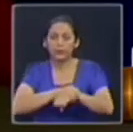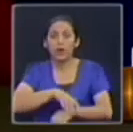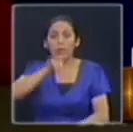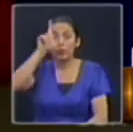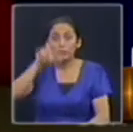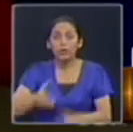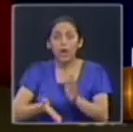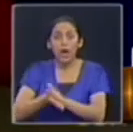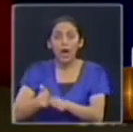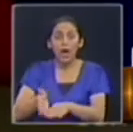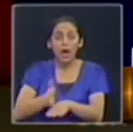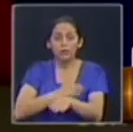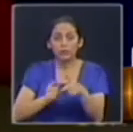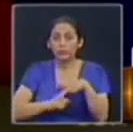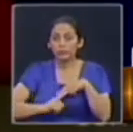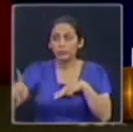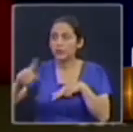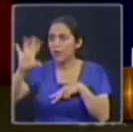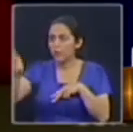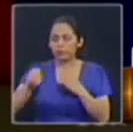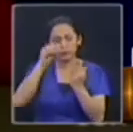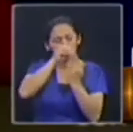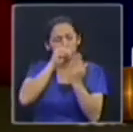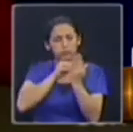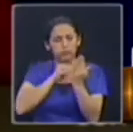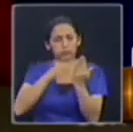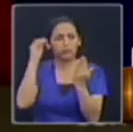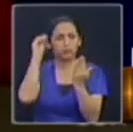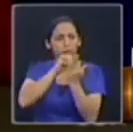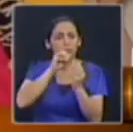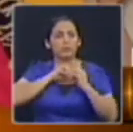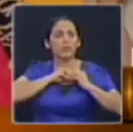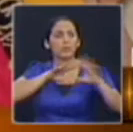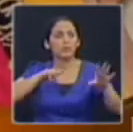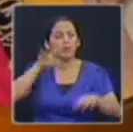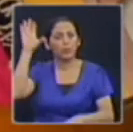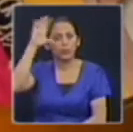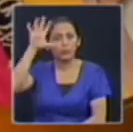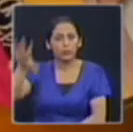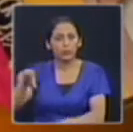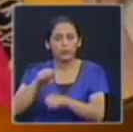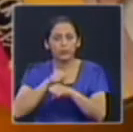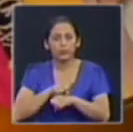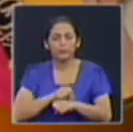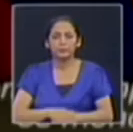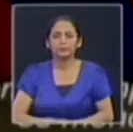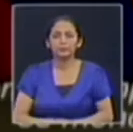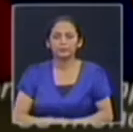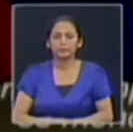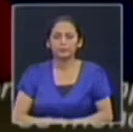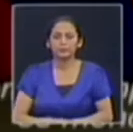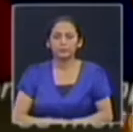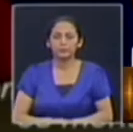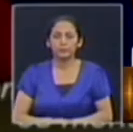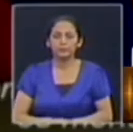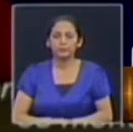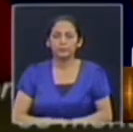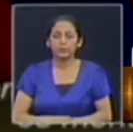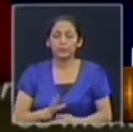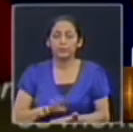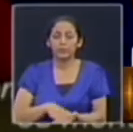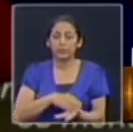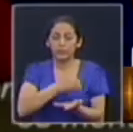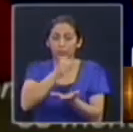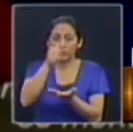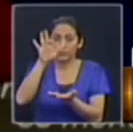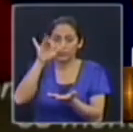prófugo y se inició un trabajo conjunto con varias funciones del Estado. Sobre la canasta básica. La tasa para el trigo es menos